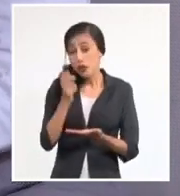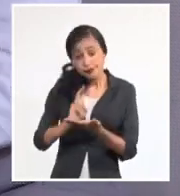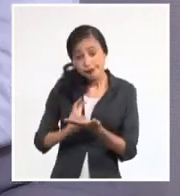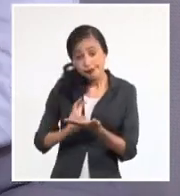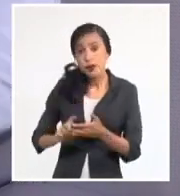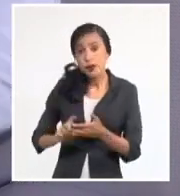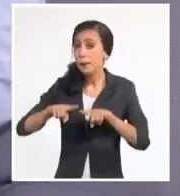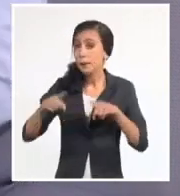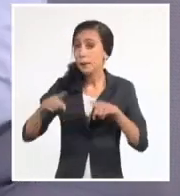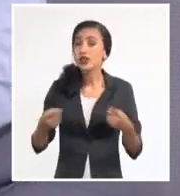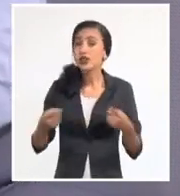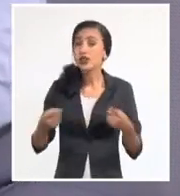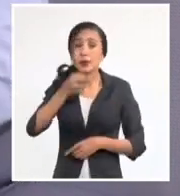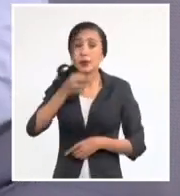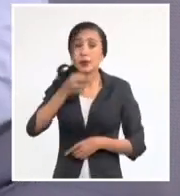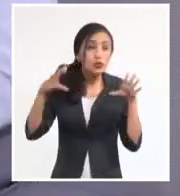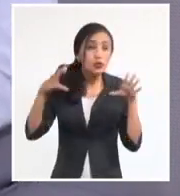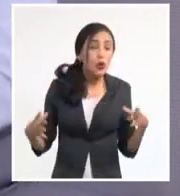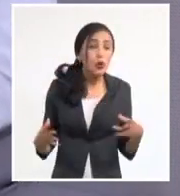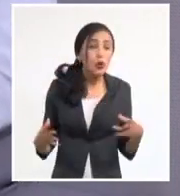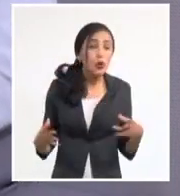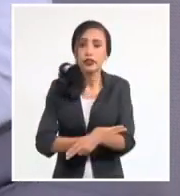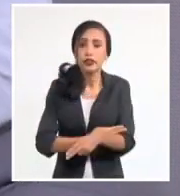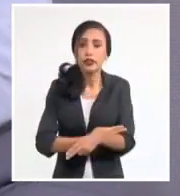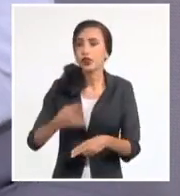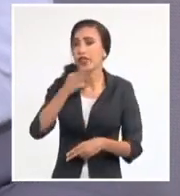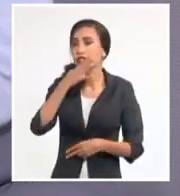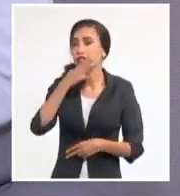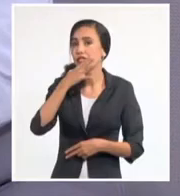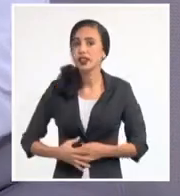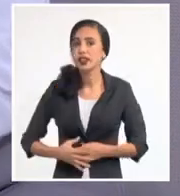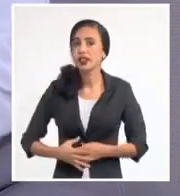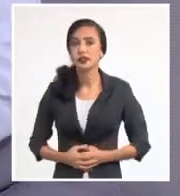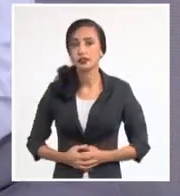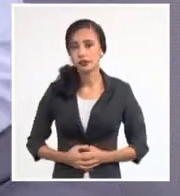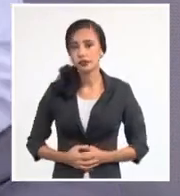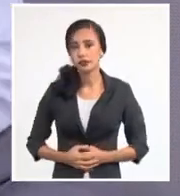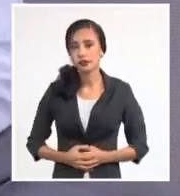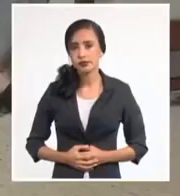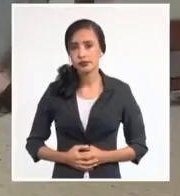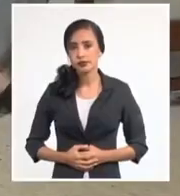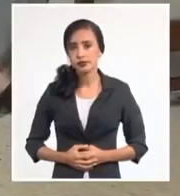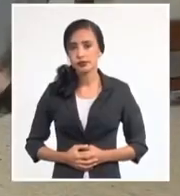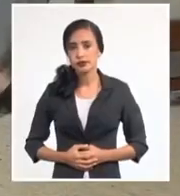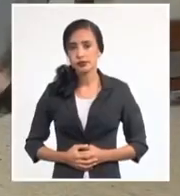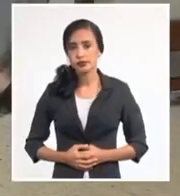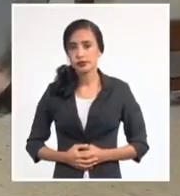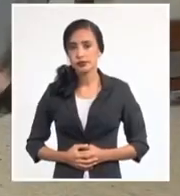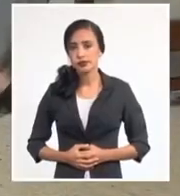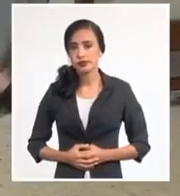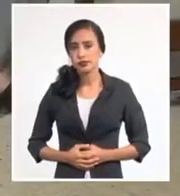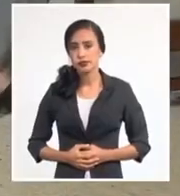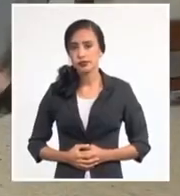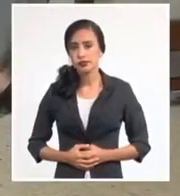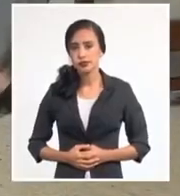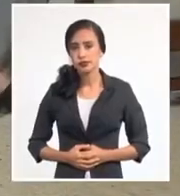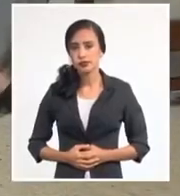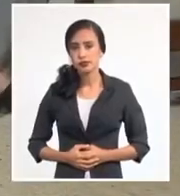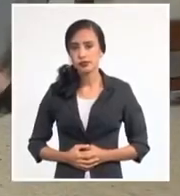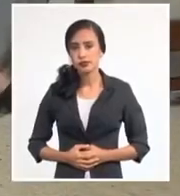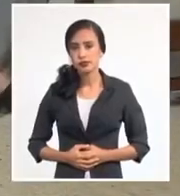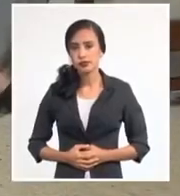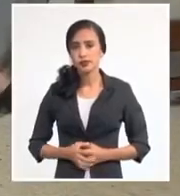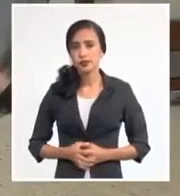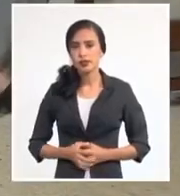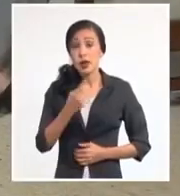sus dimensiones, porque es un hombre inmenso, se conecta, el gran discípulo de José Martí, y entonces en esos legados, como se decía hoy en el